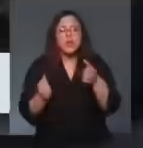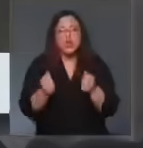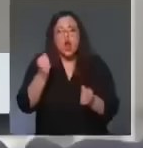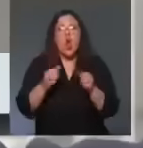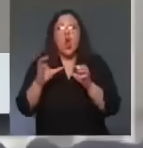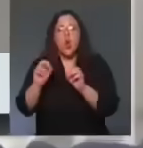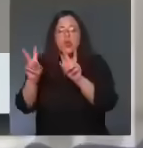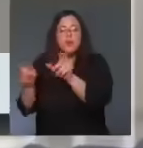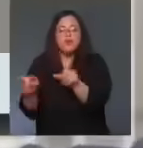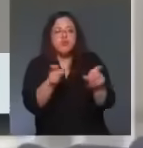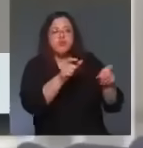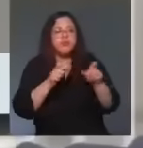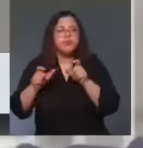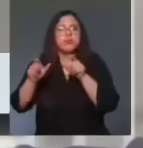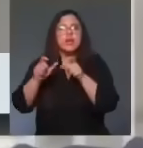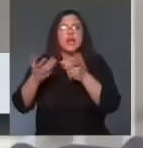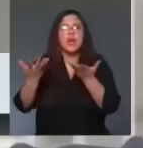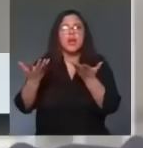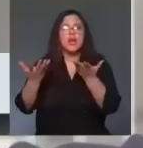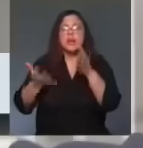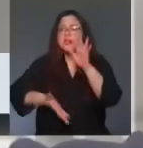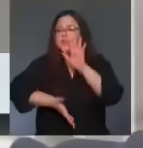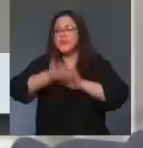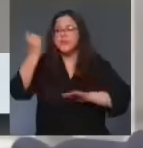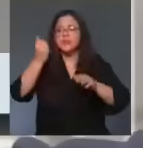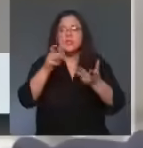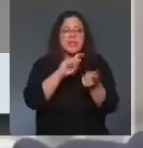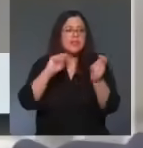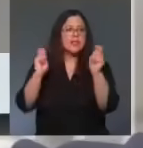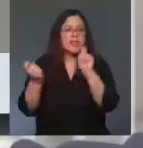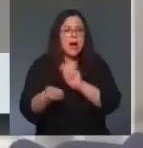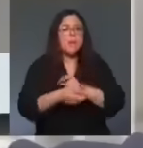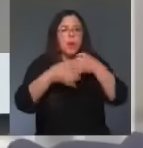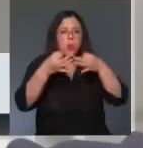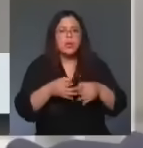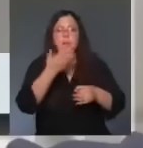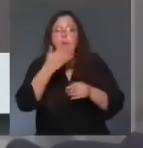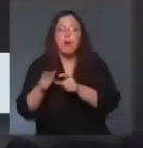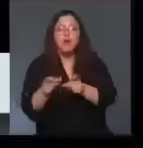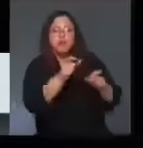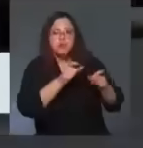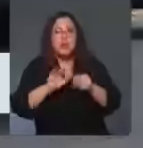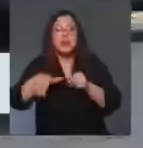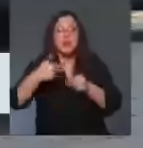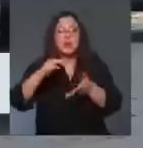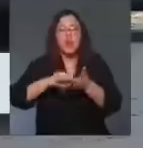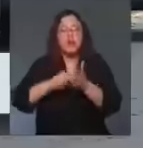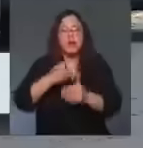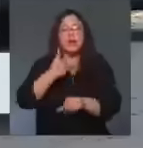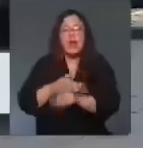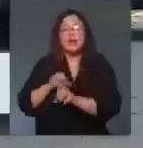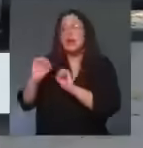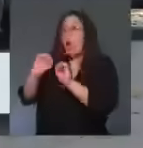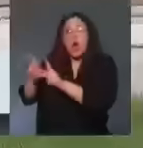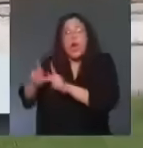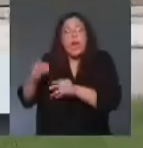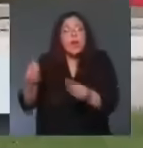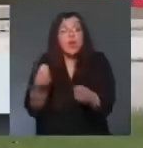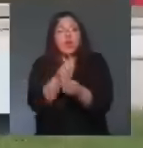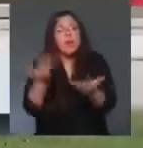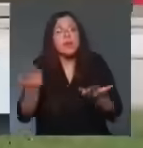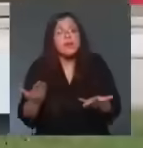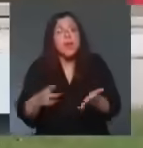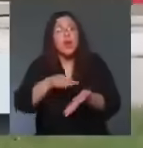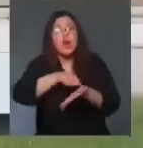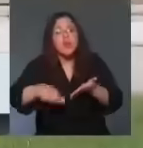fiscalización, se levantan y se rectifican para efectos de llevar a cabo una mejor fiscalización después de las problemáticas. Ya, ok, pero ¿qué va a pasar con el